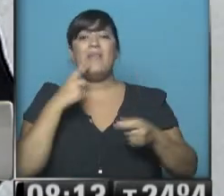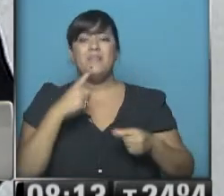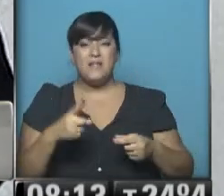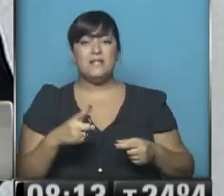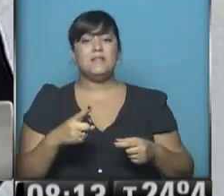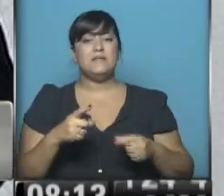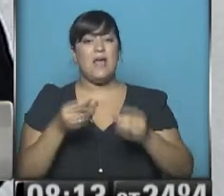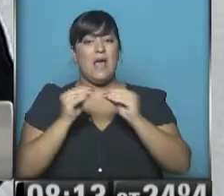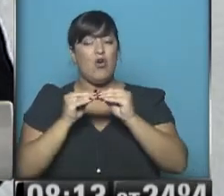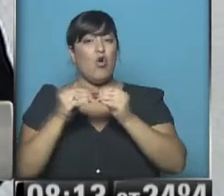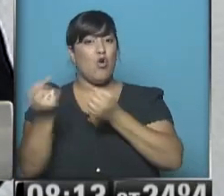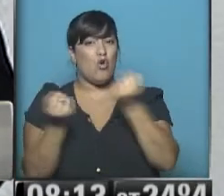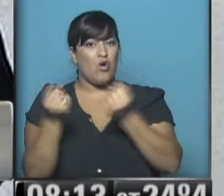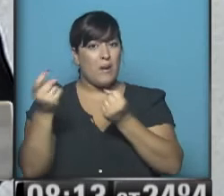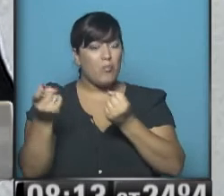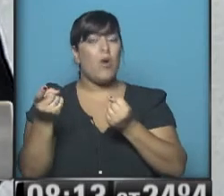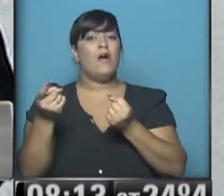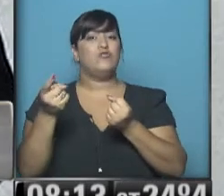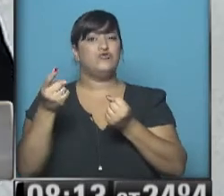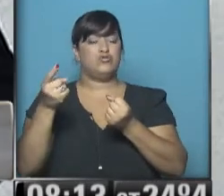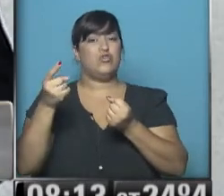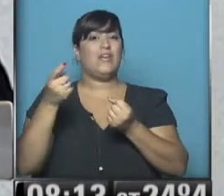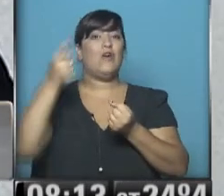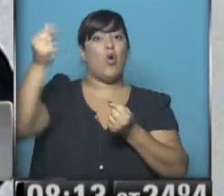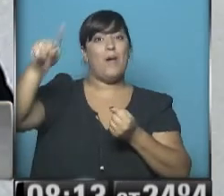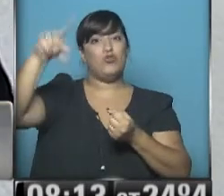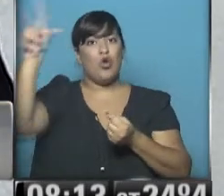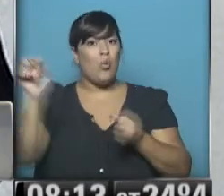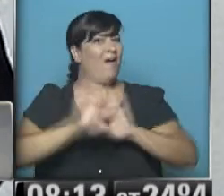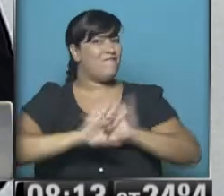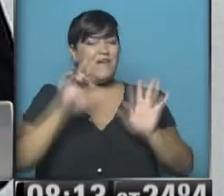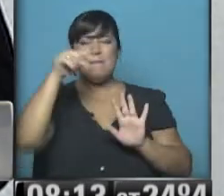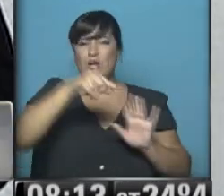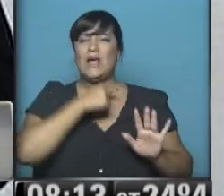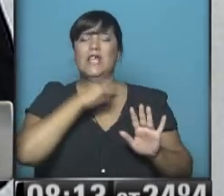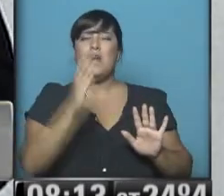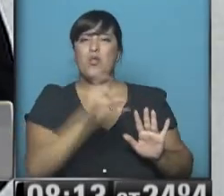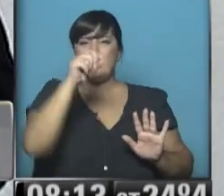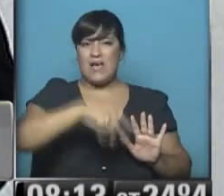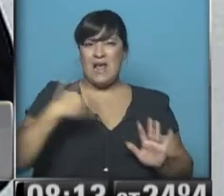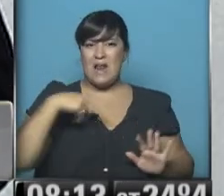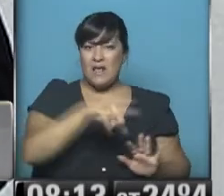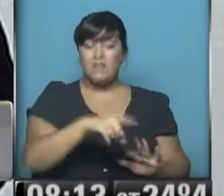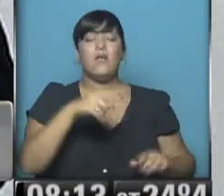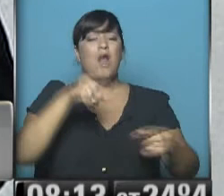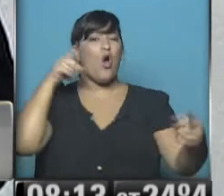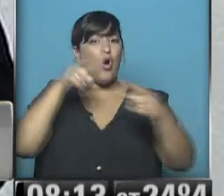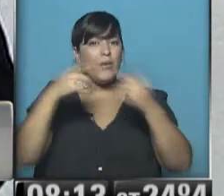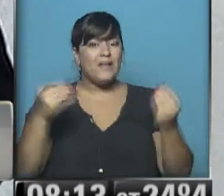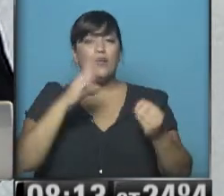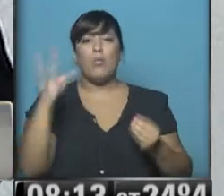autopartes que argentina importa de otros lugares de manera que existen las condiciones para fijar una meta de producción